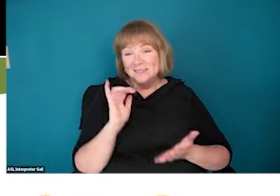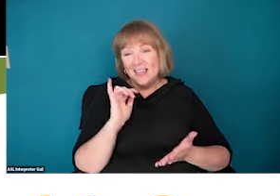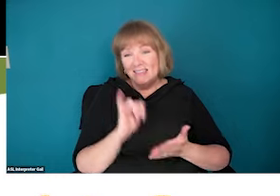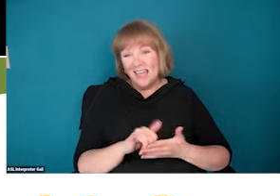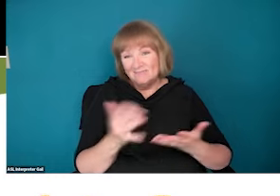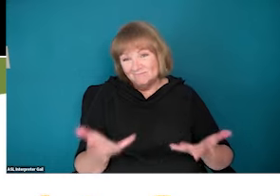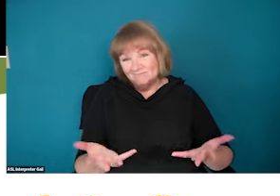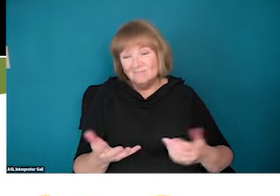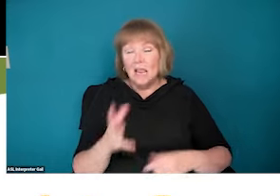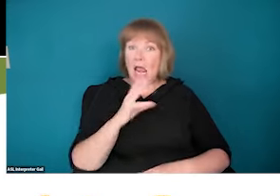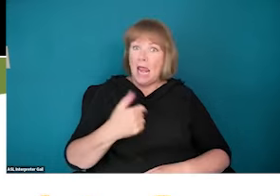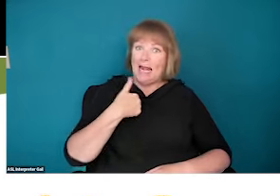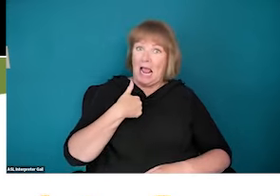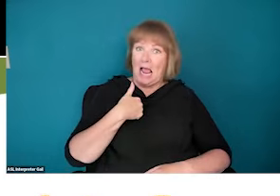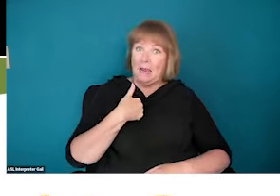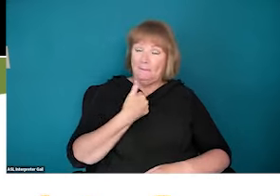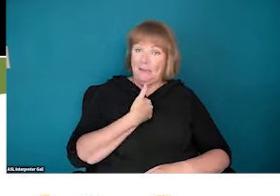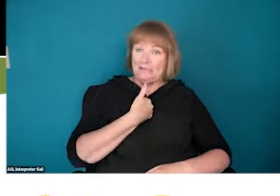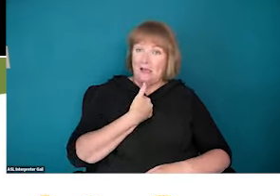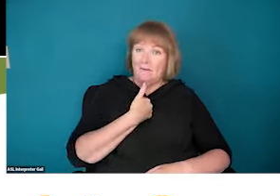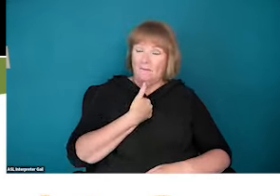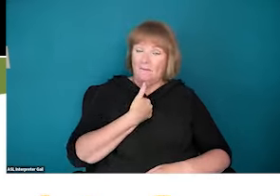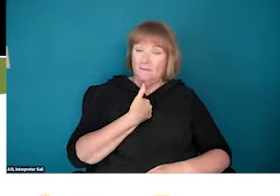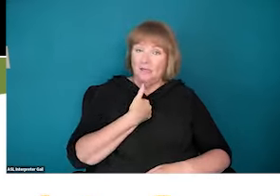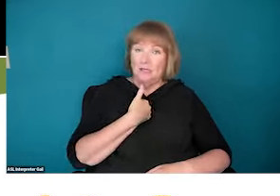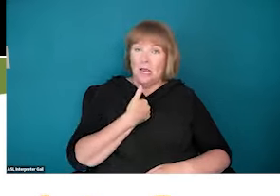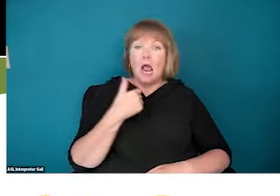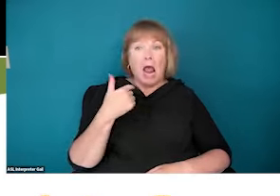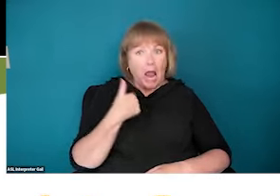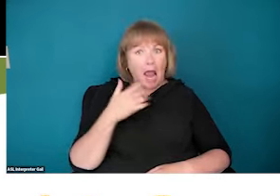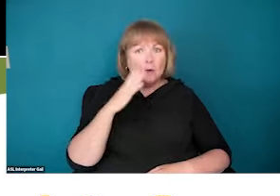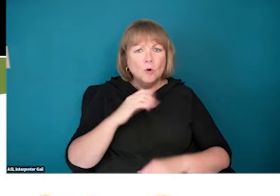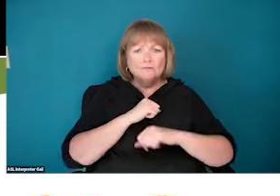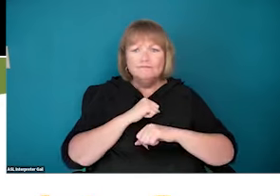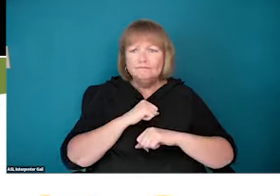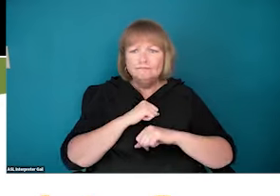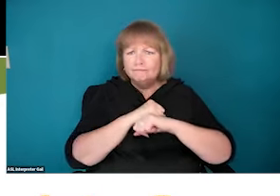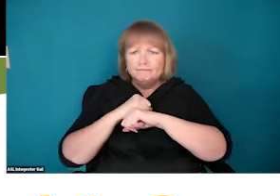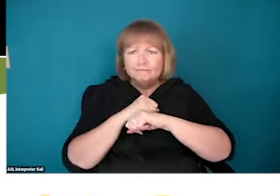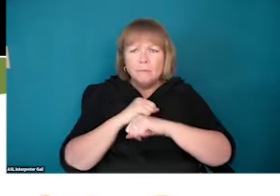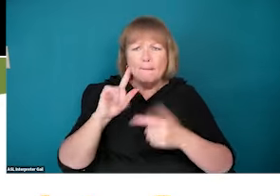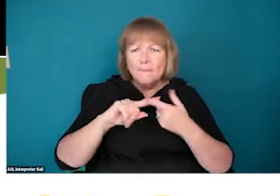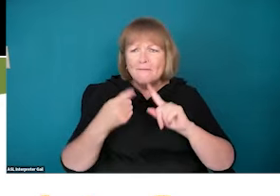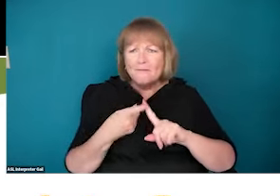y que pueden aprender de una situación de estas y no volver a cometer los mismos errores